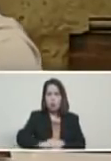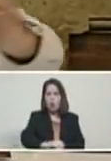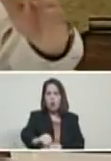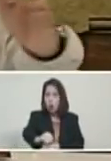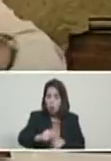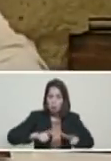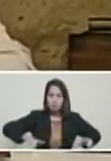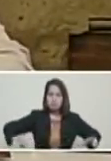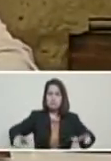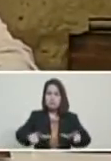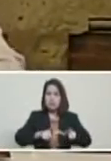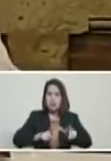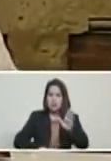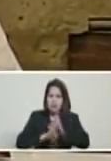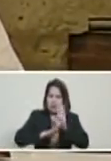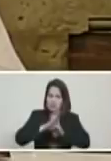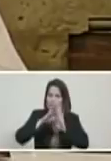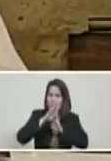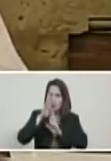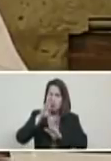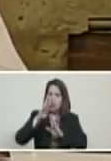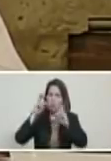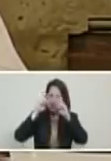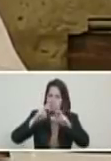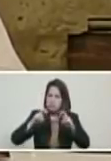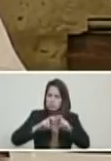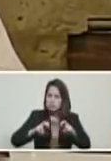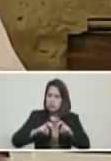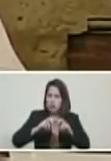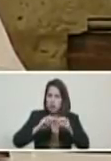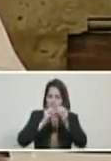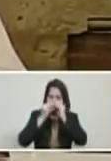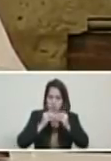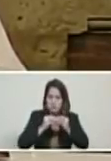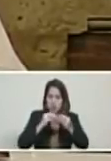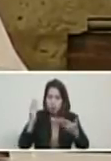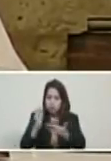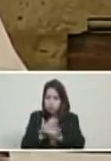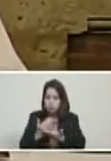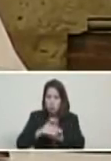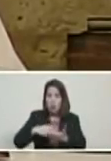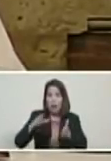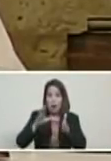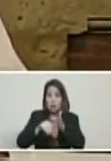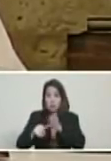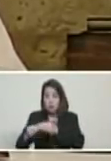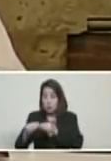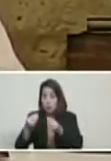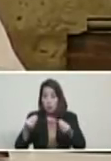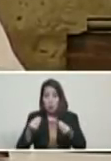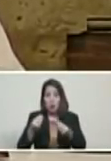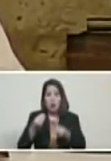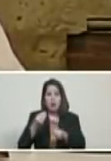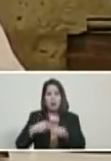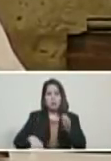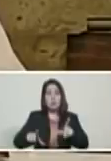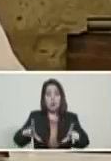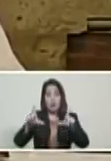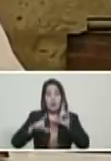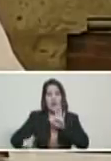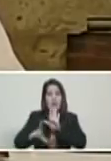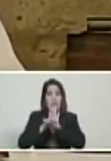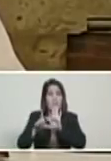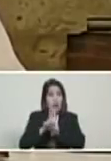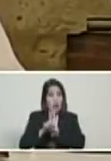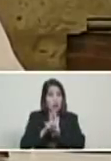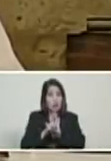su desarrollo. Y que todo ese oro de los 32 campos certificados legal e